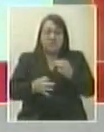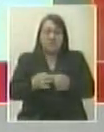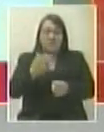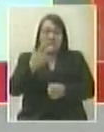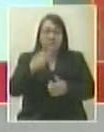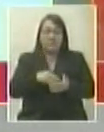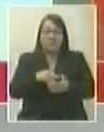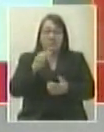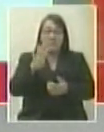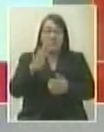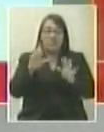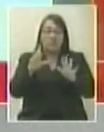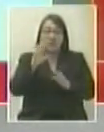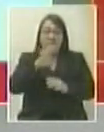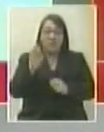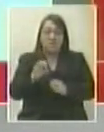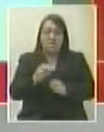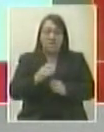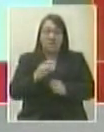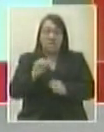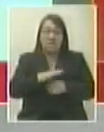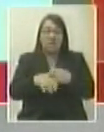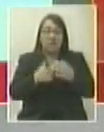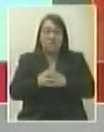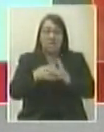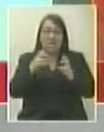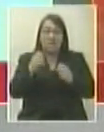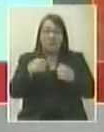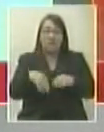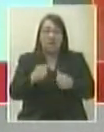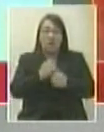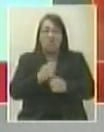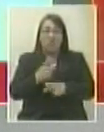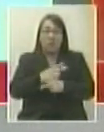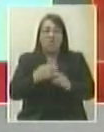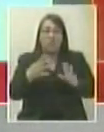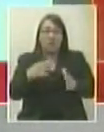justicia, 3.47%, y todo el tema de pensiones,